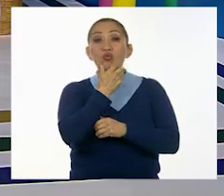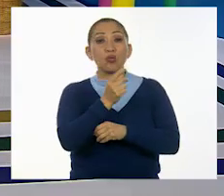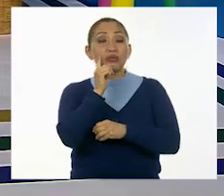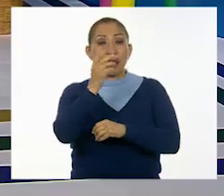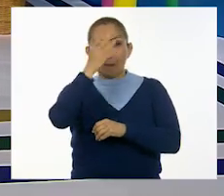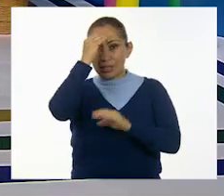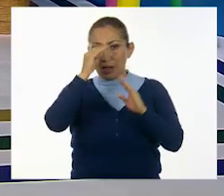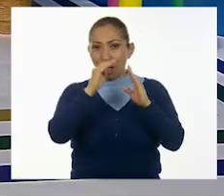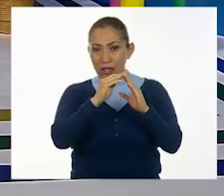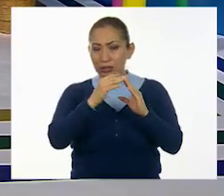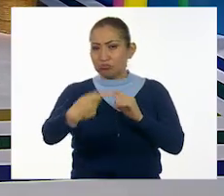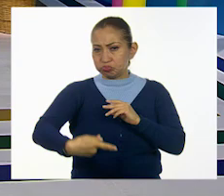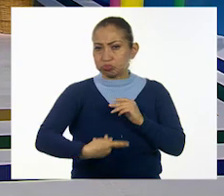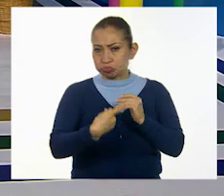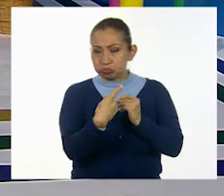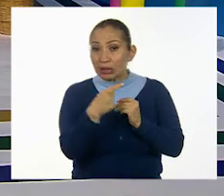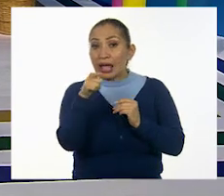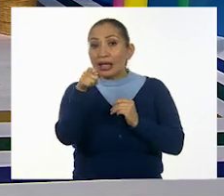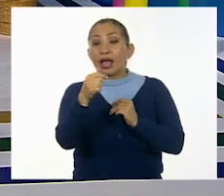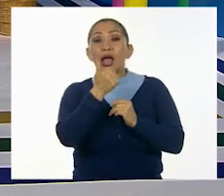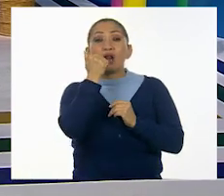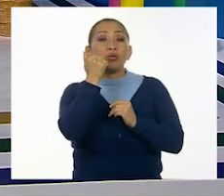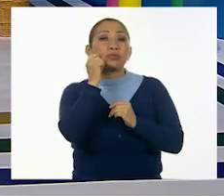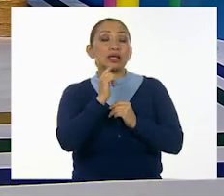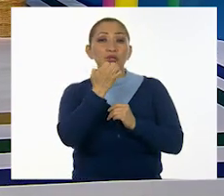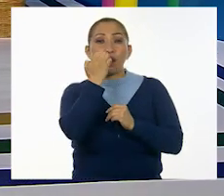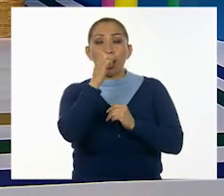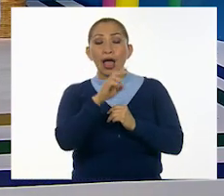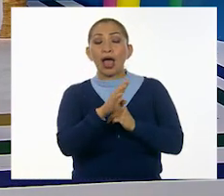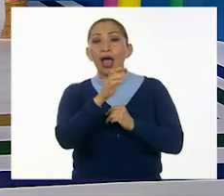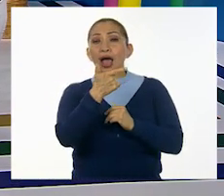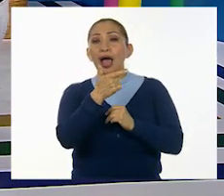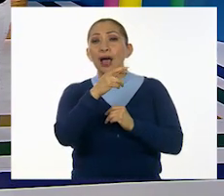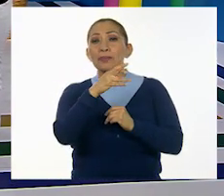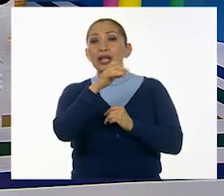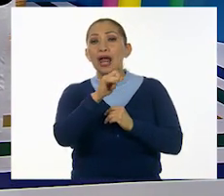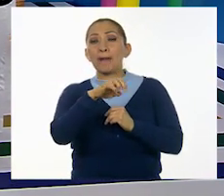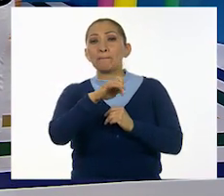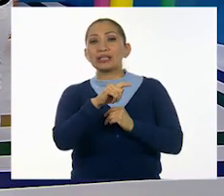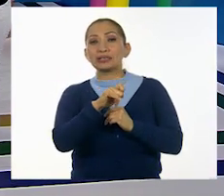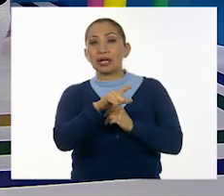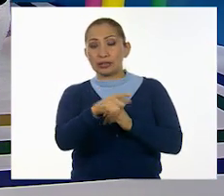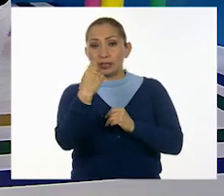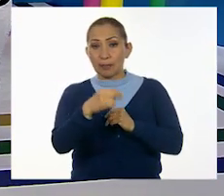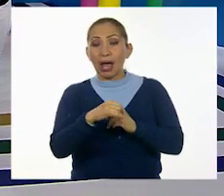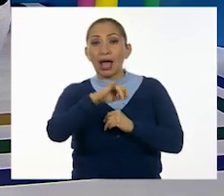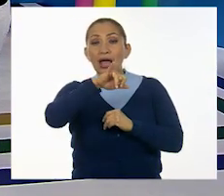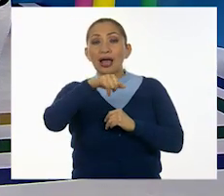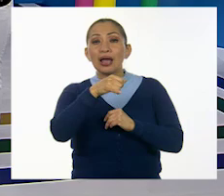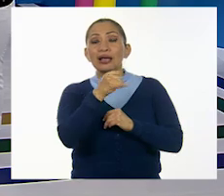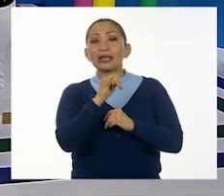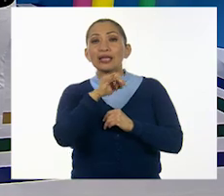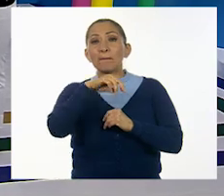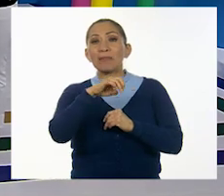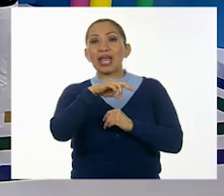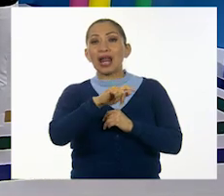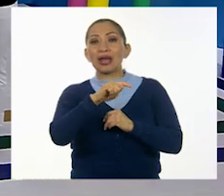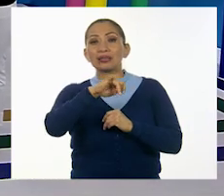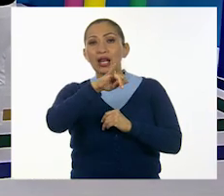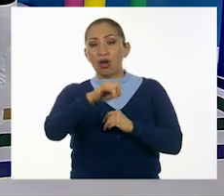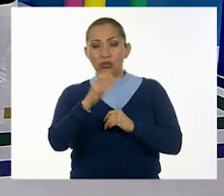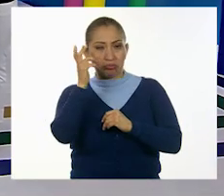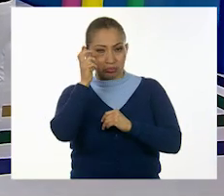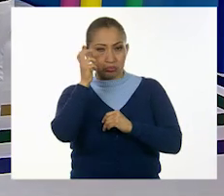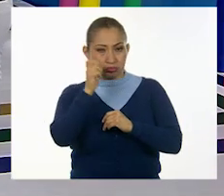de Aprende en Casa nos hicieron? Ella es una alumna de la Escuela Gabriela Mistral. Ella se llama Jimena Trejo. ¿Qué te parece